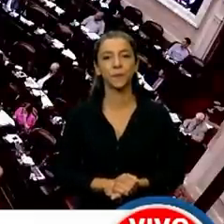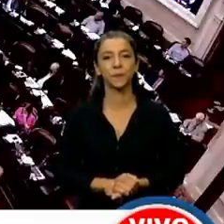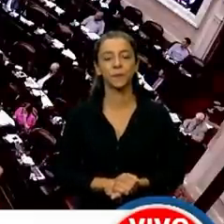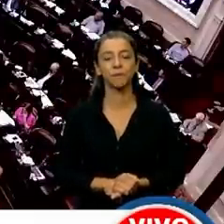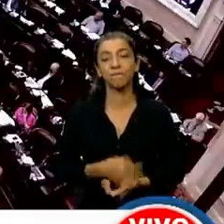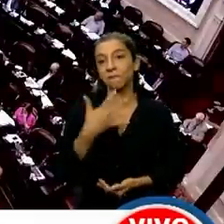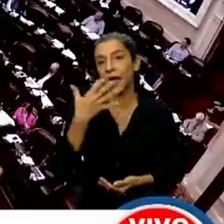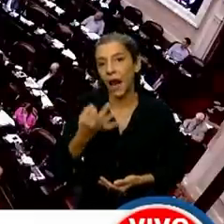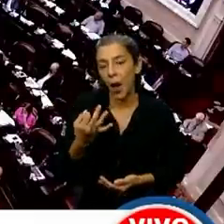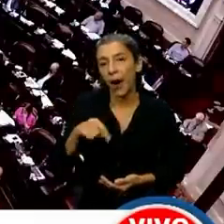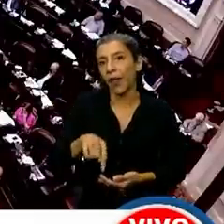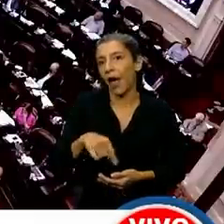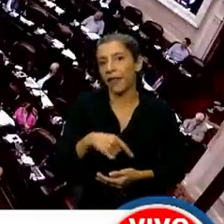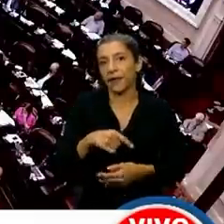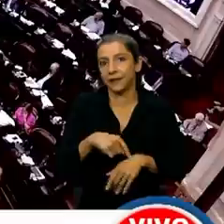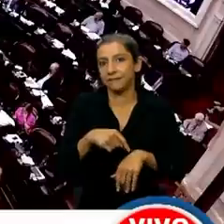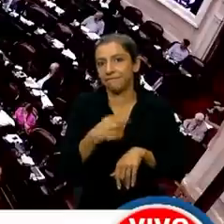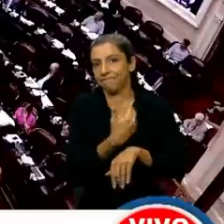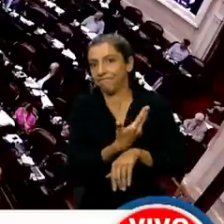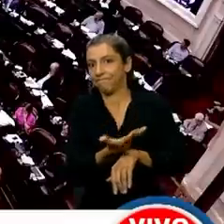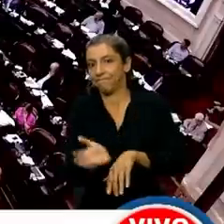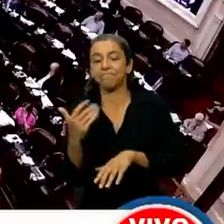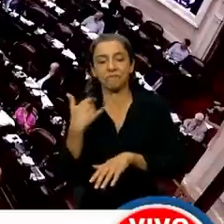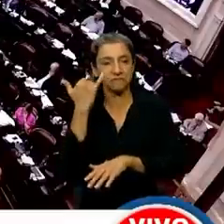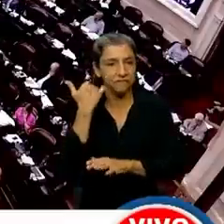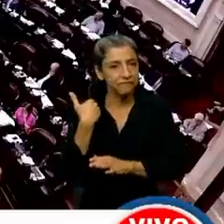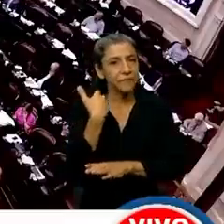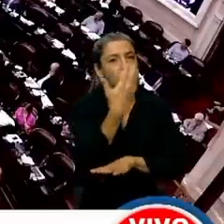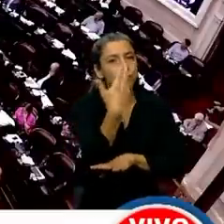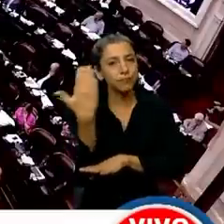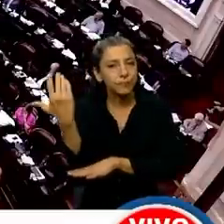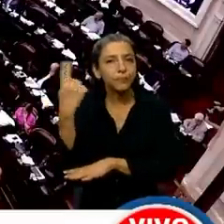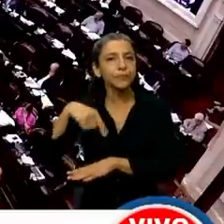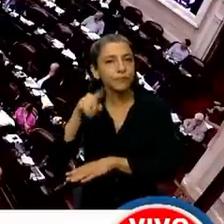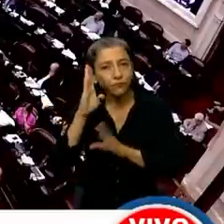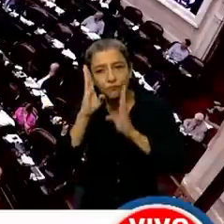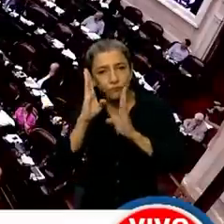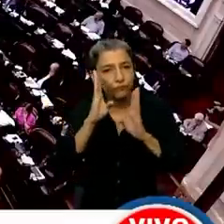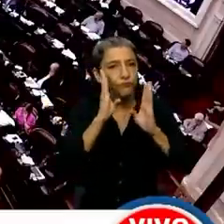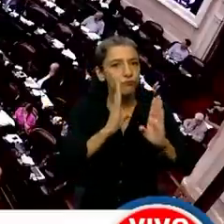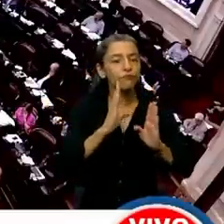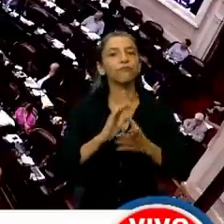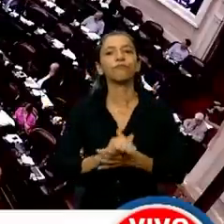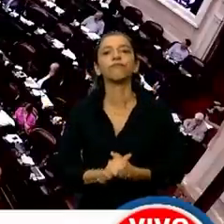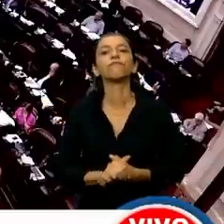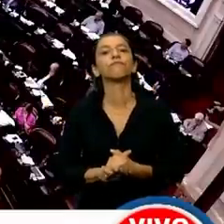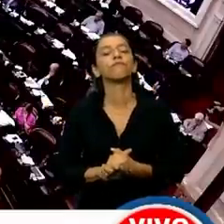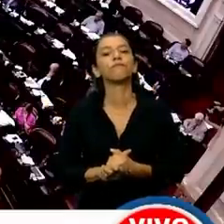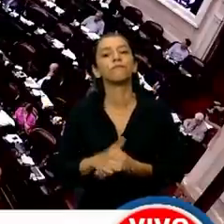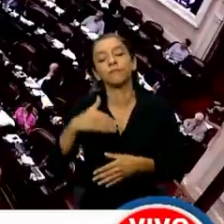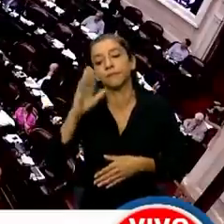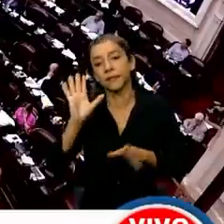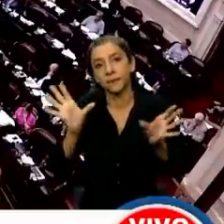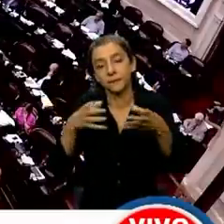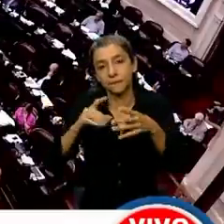la verdad que a esta altura de la noche hemos escuchado los discursos de la oposición